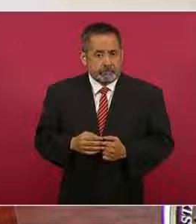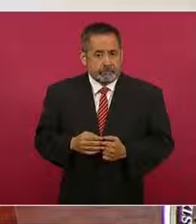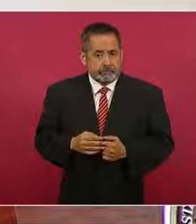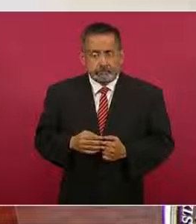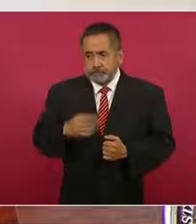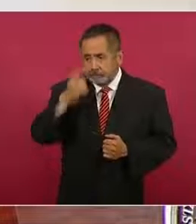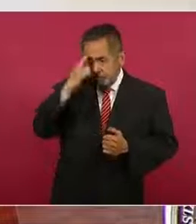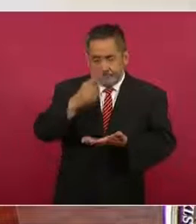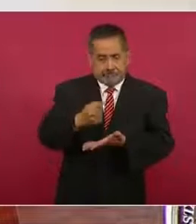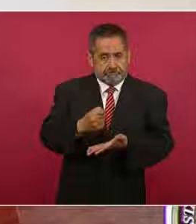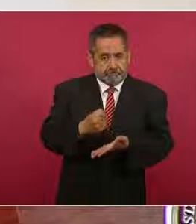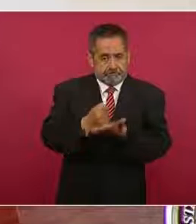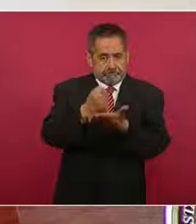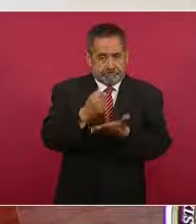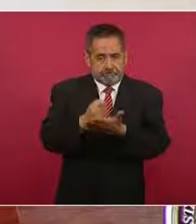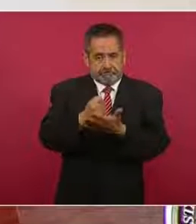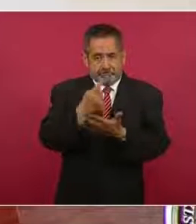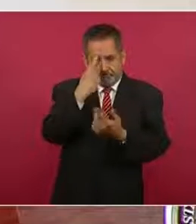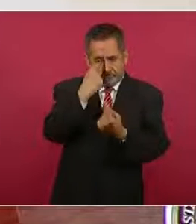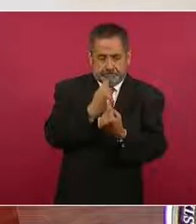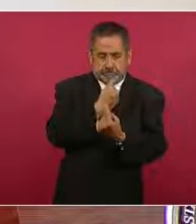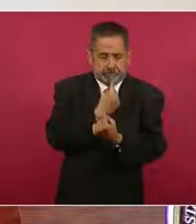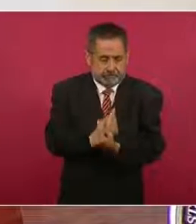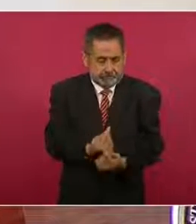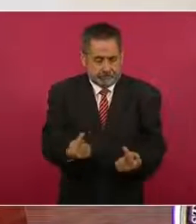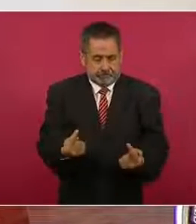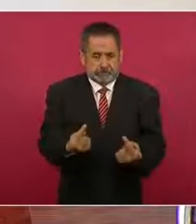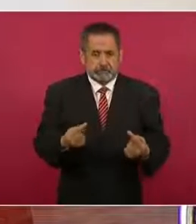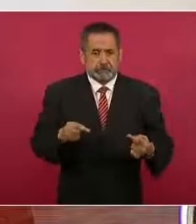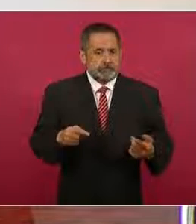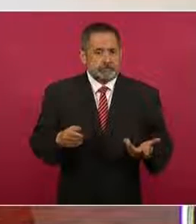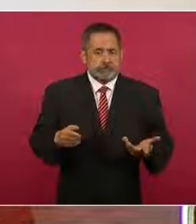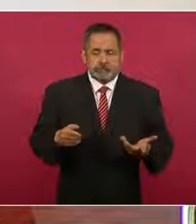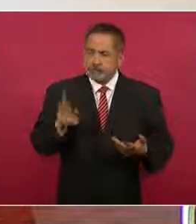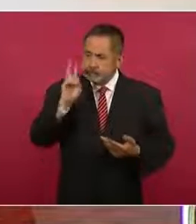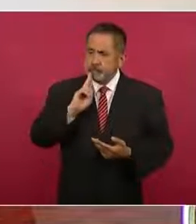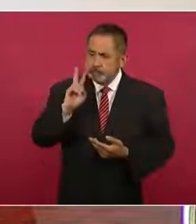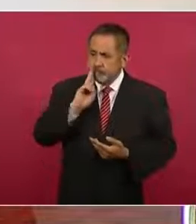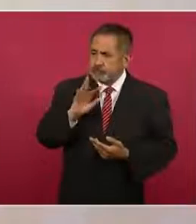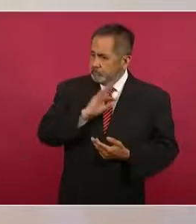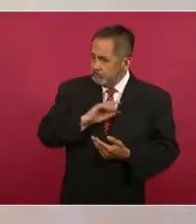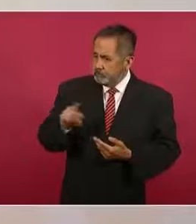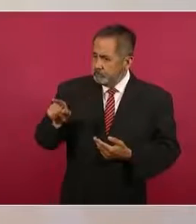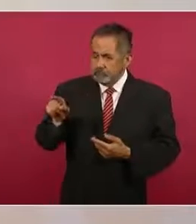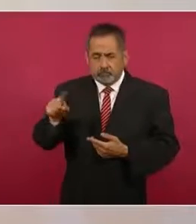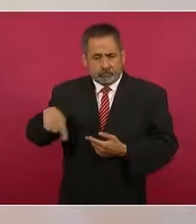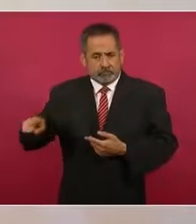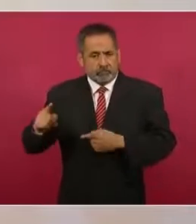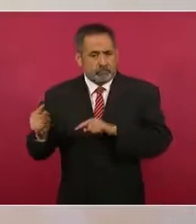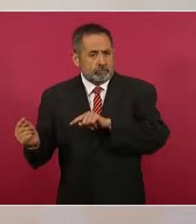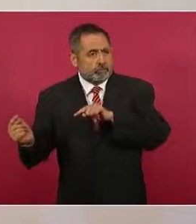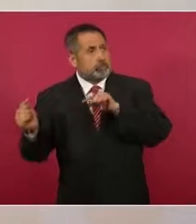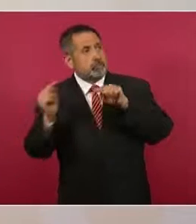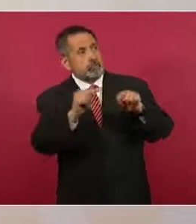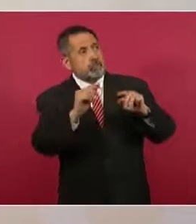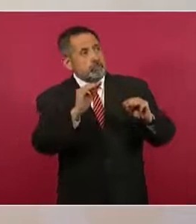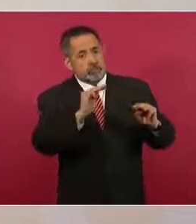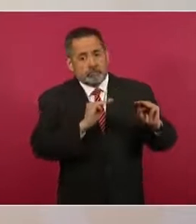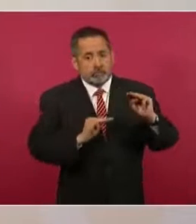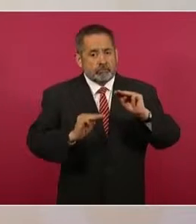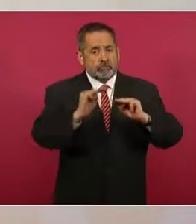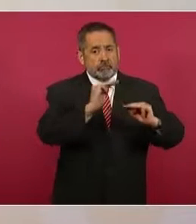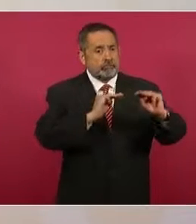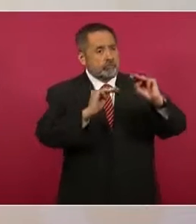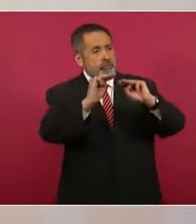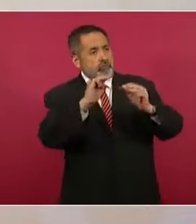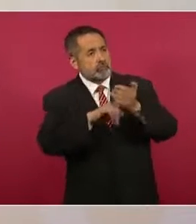en terapia para niñas, niños, puedan estar en la montaña